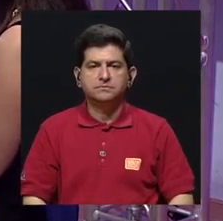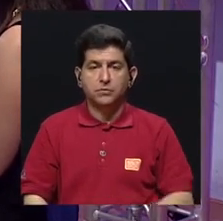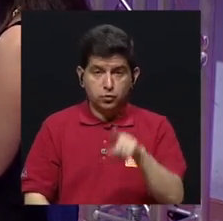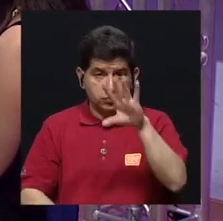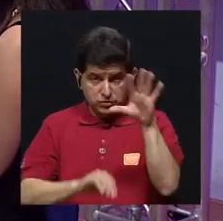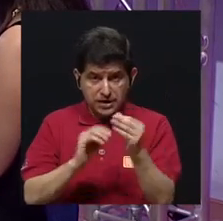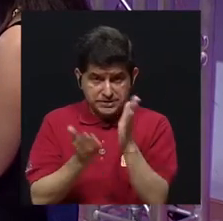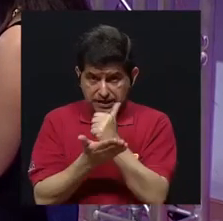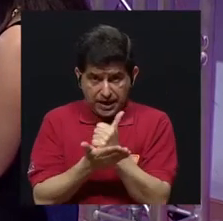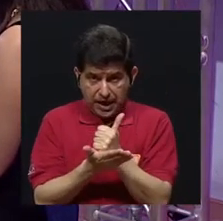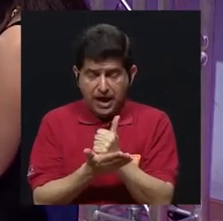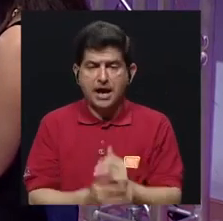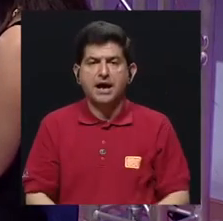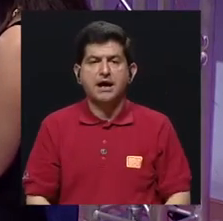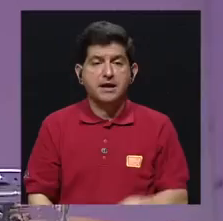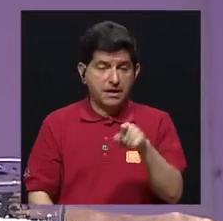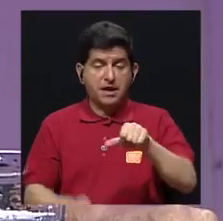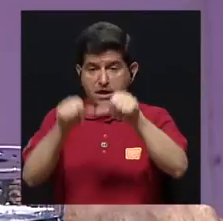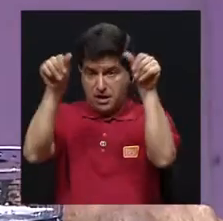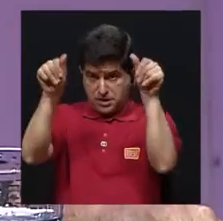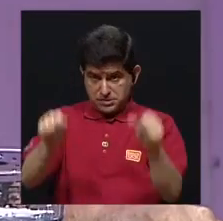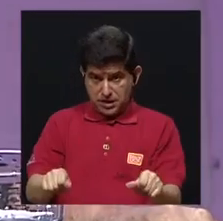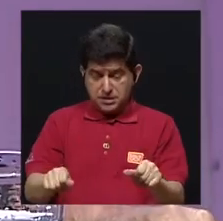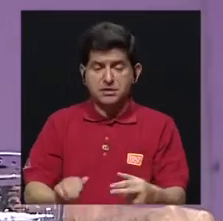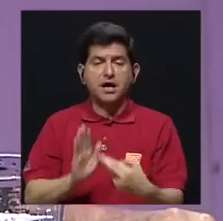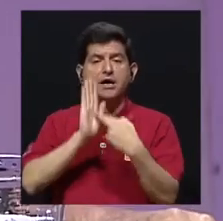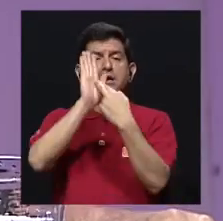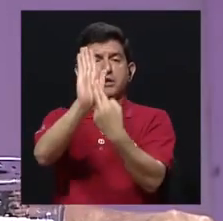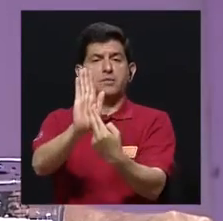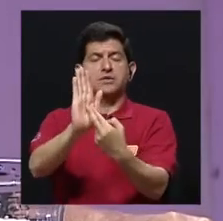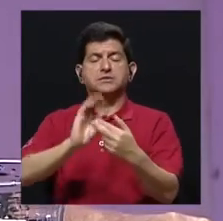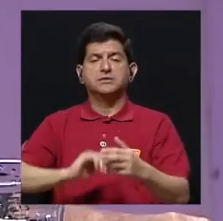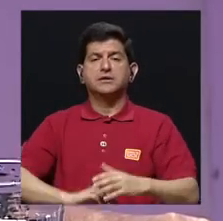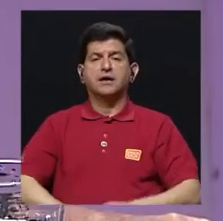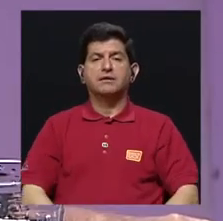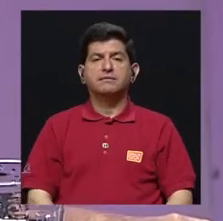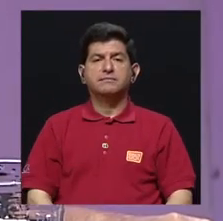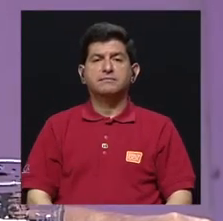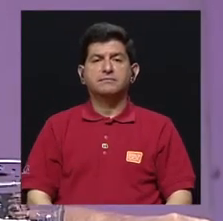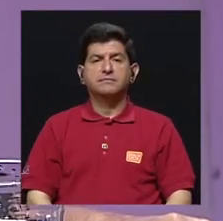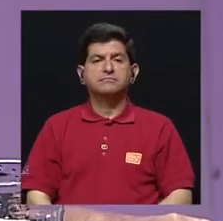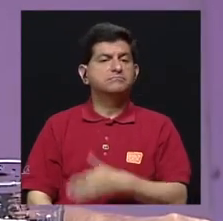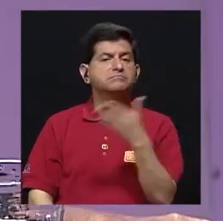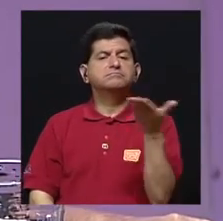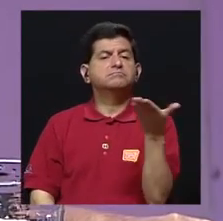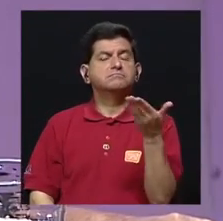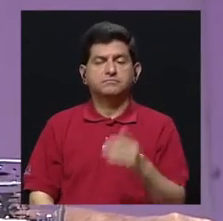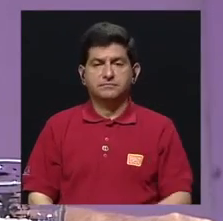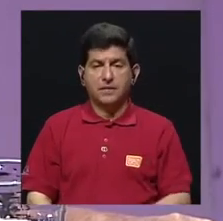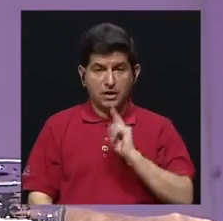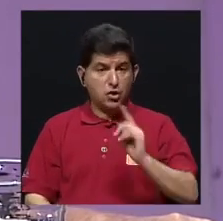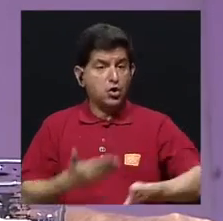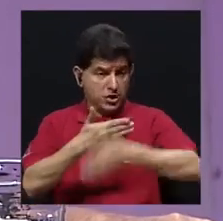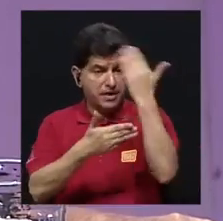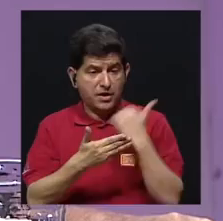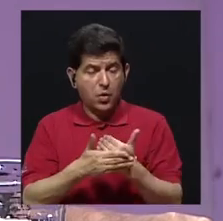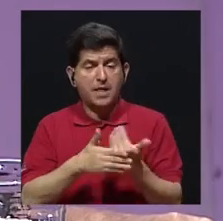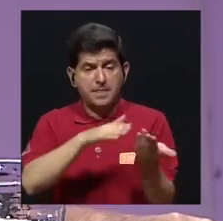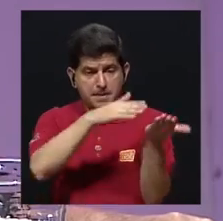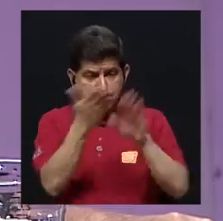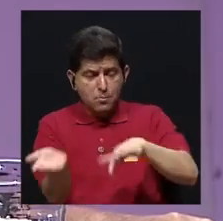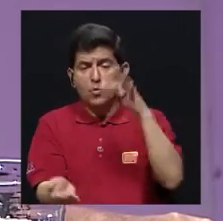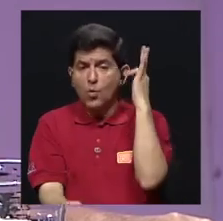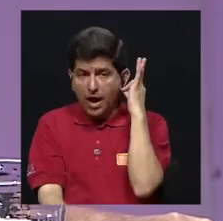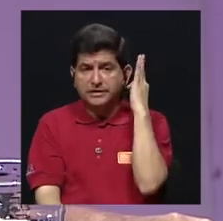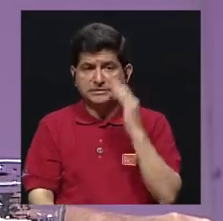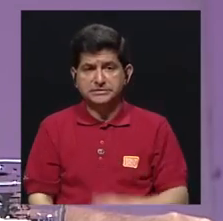representando lo que acabas de decir, ¿verdad? Las muertes de mujeres que han ocurrido, y